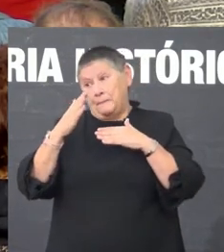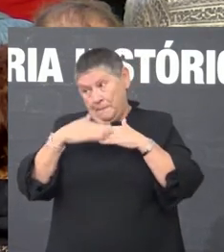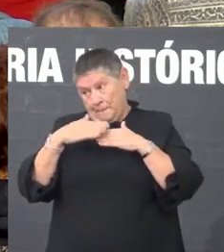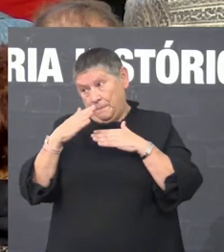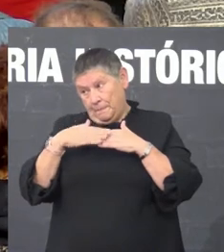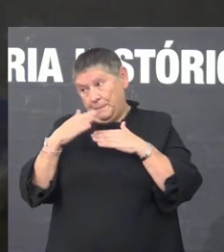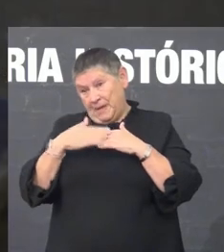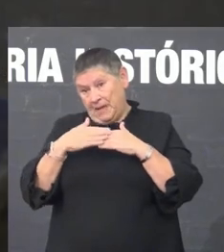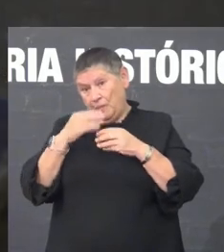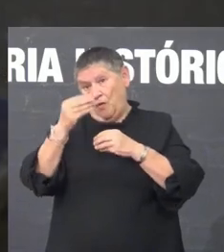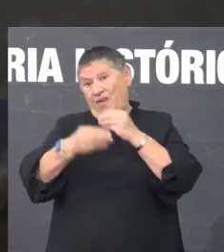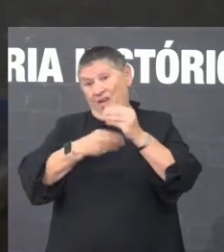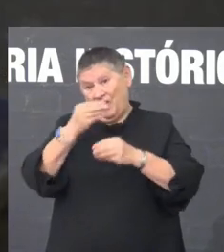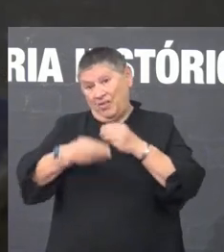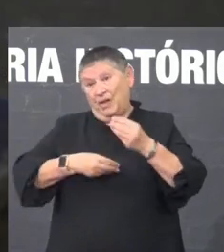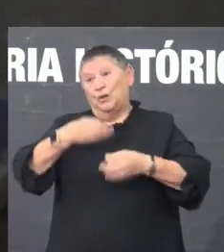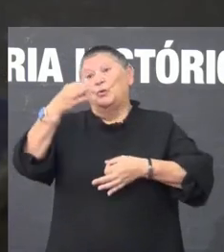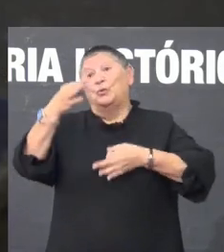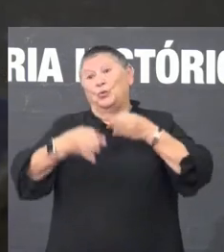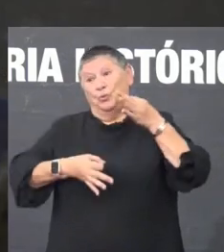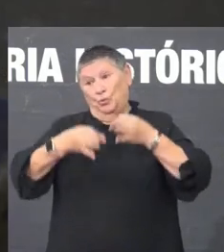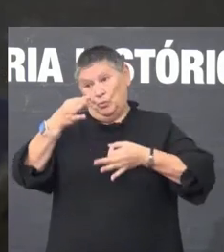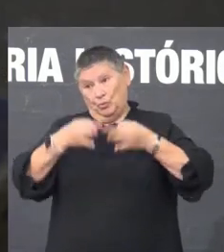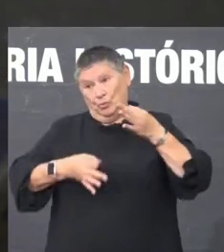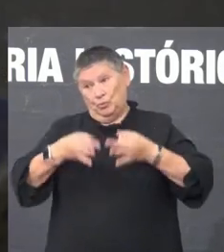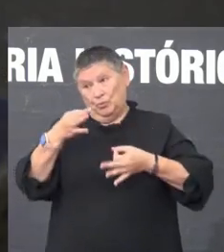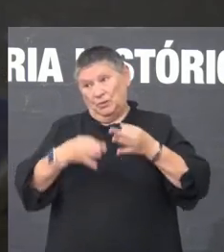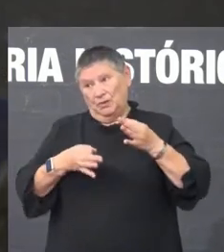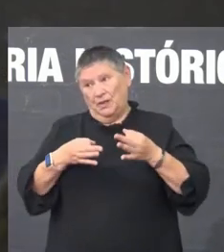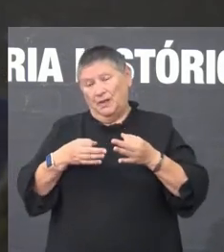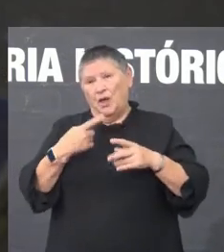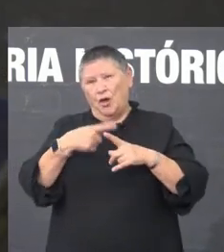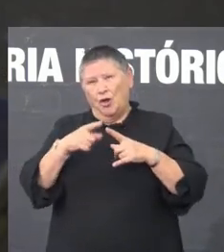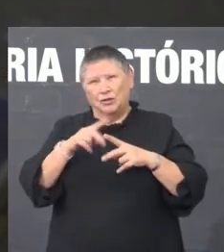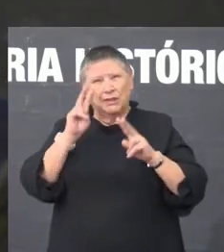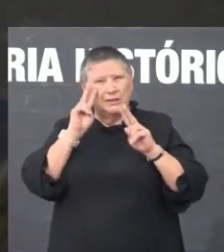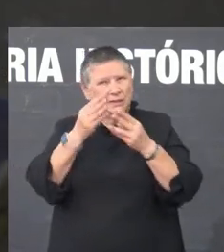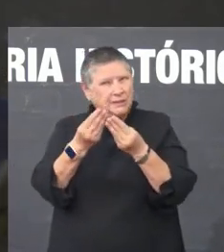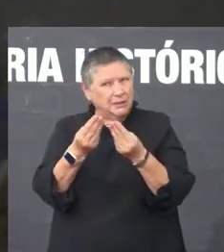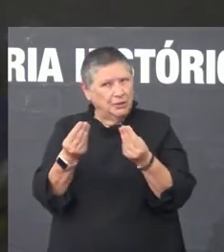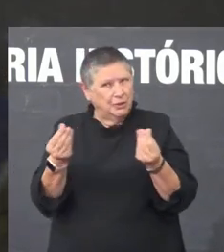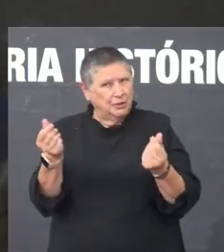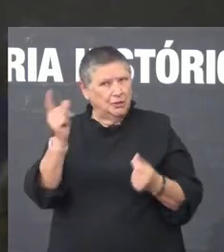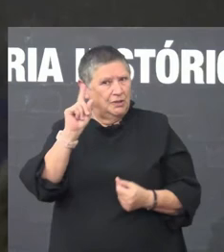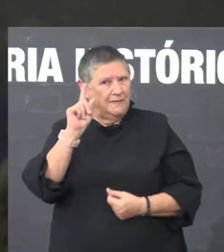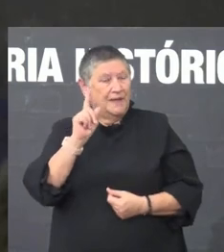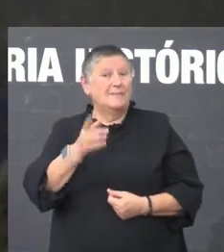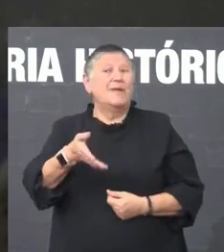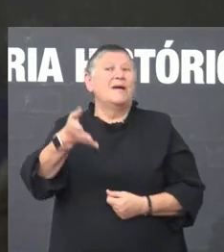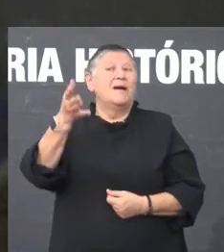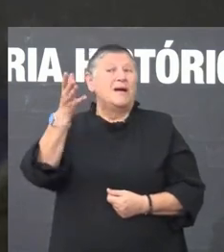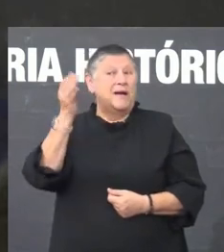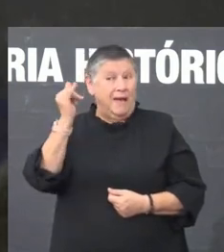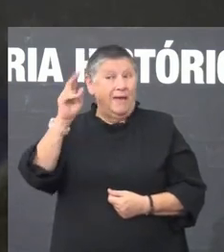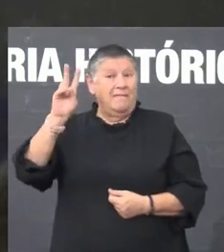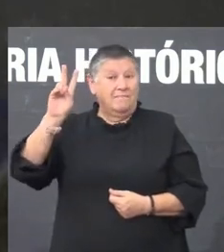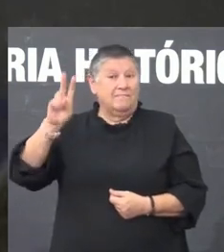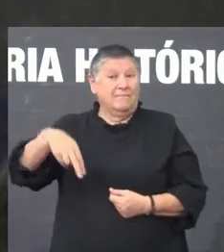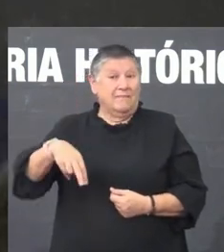hiciéramos justicia incluso desde lo intangible, porque también es cierto que